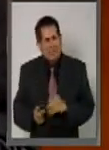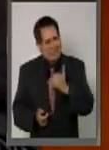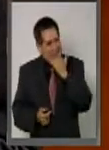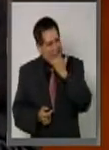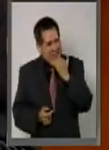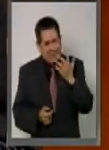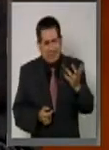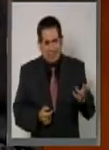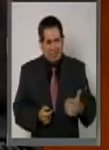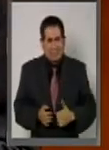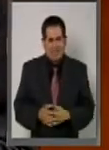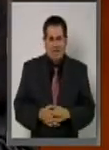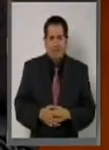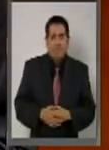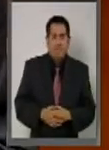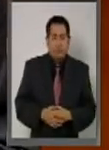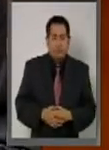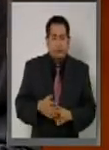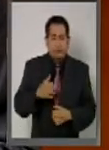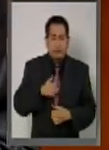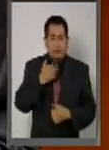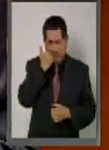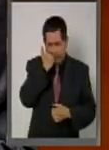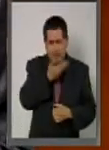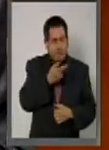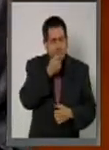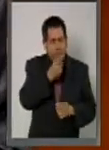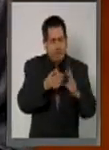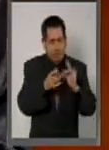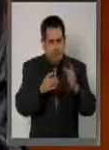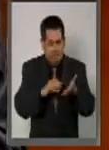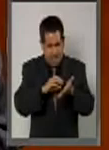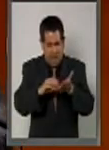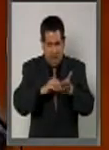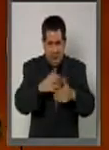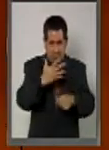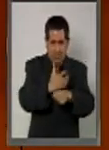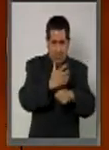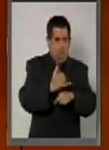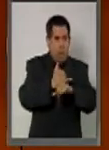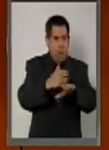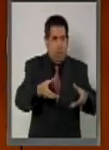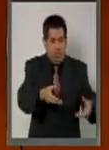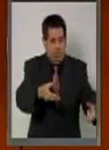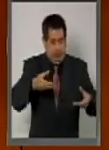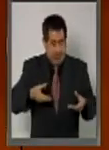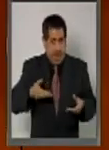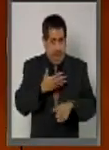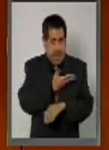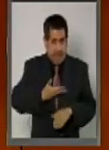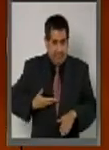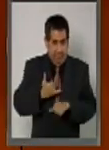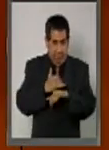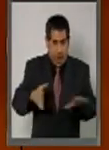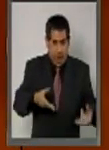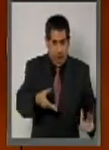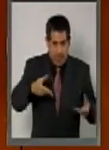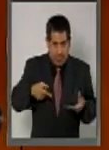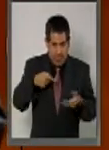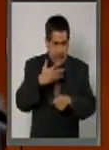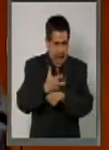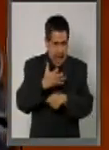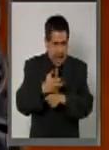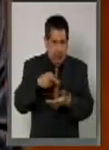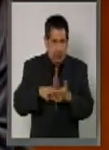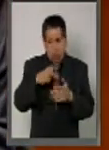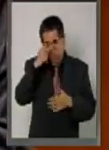que el apartado quinto del informe presidencial, ¿verdad?, que habla de